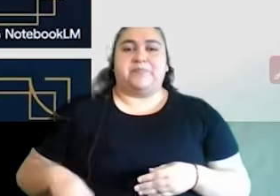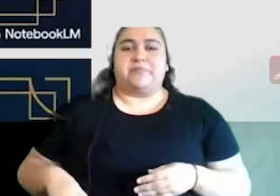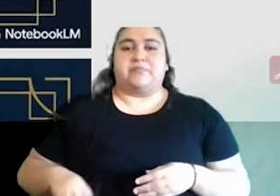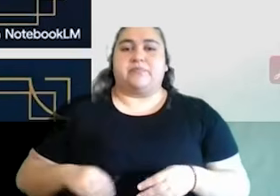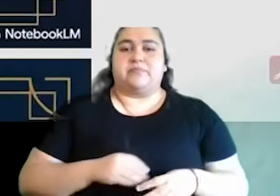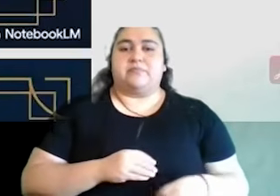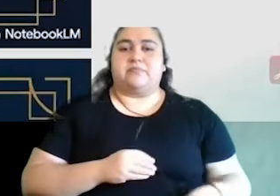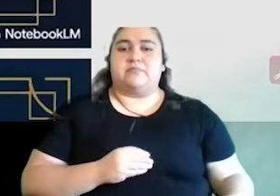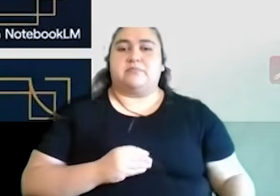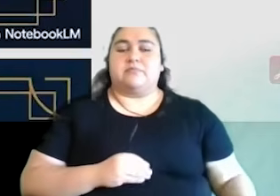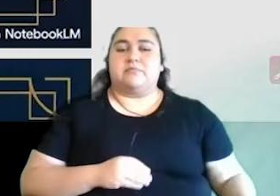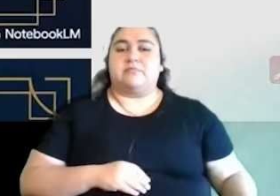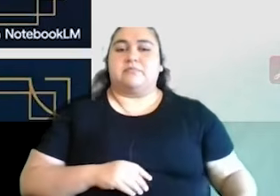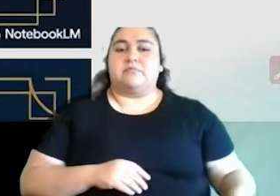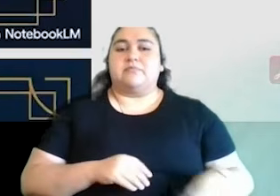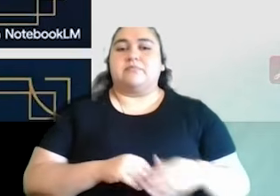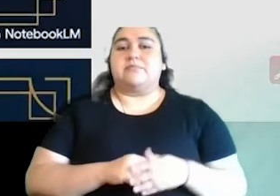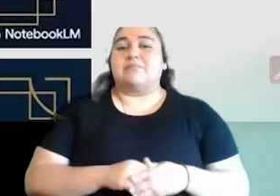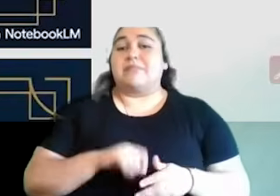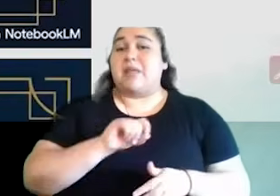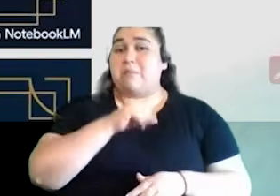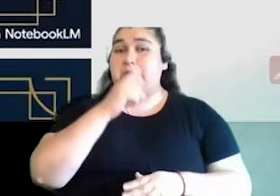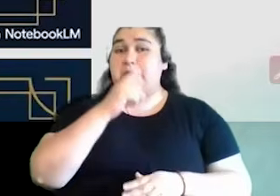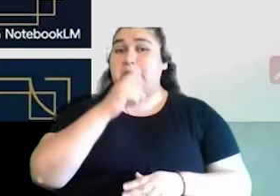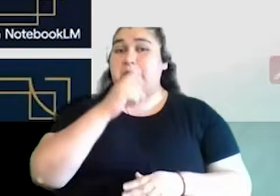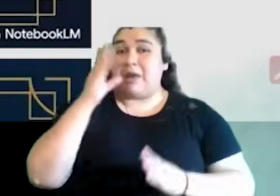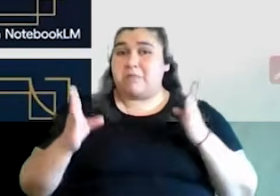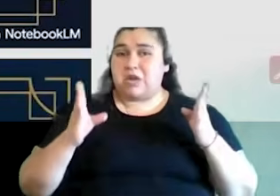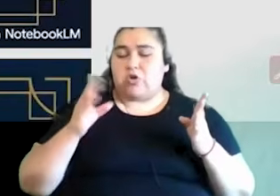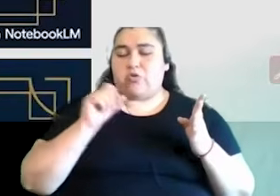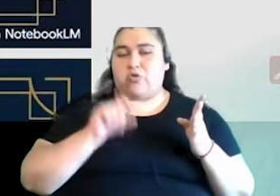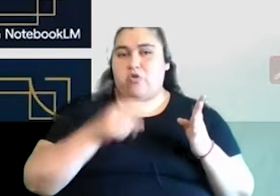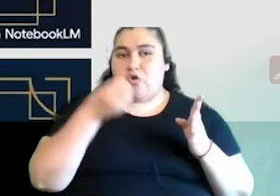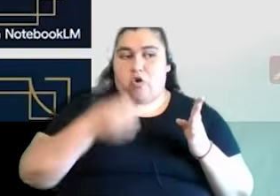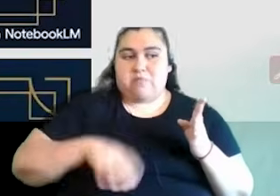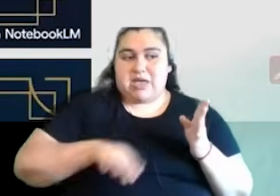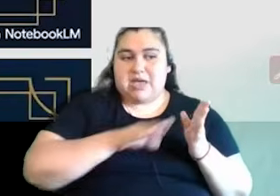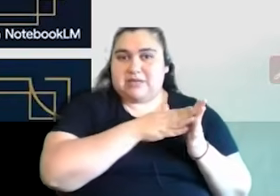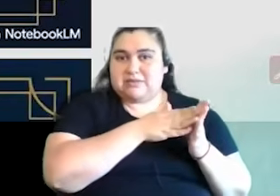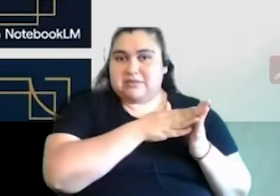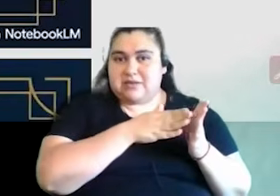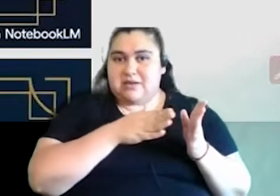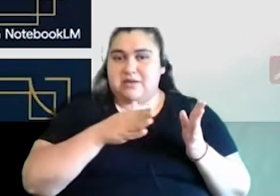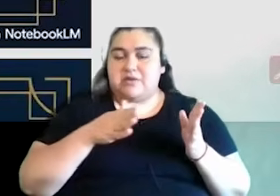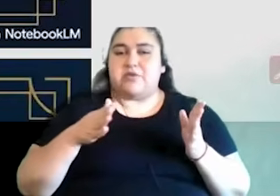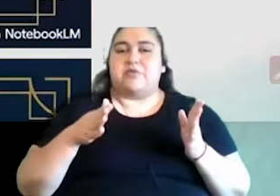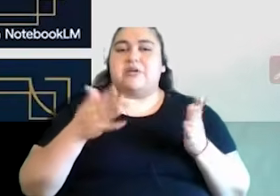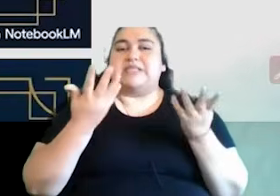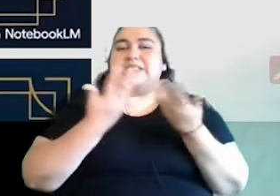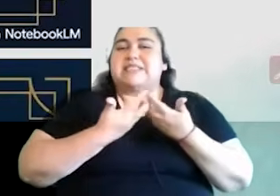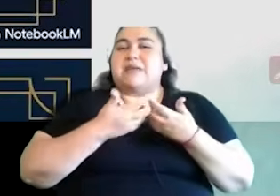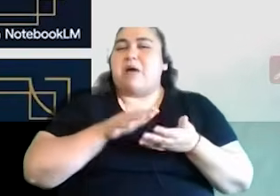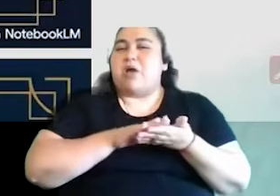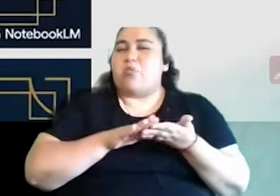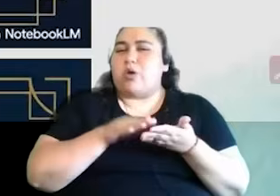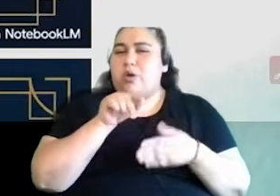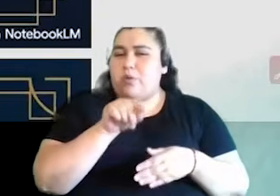Como el primer periodo que vamos a poder aplicar este nuevo sistema va a ser el periodo